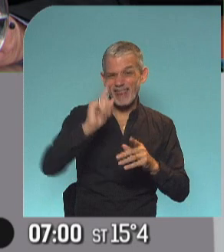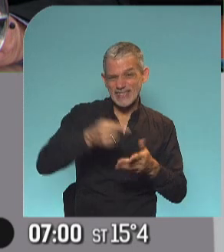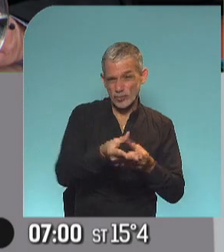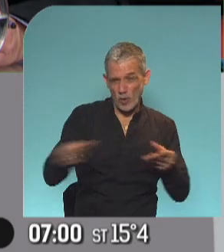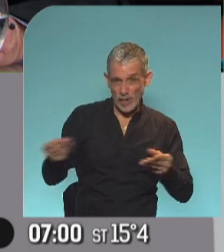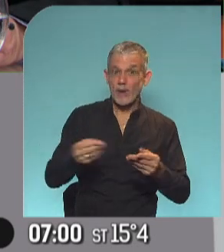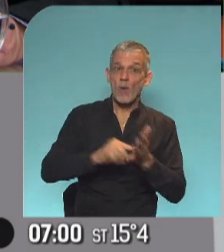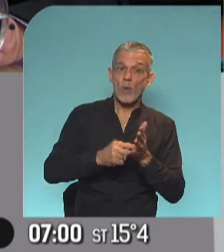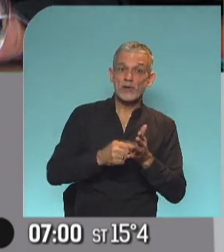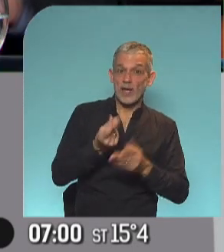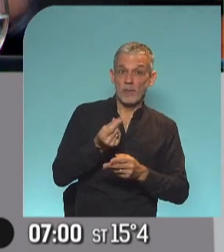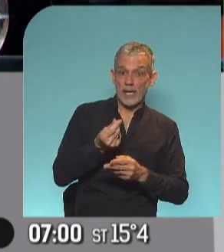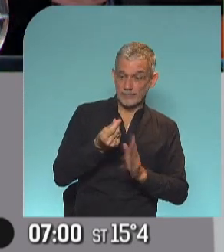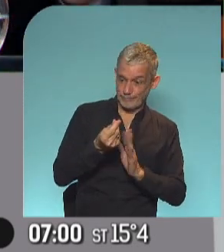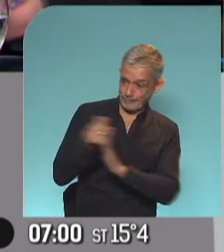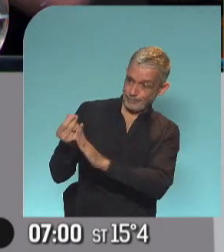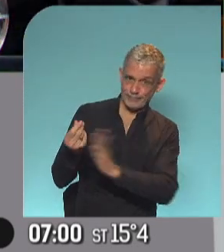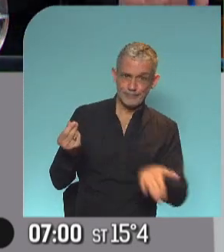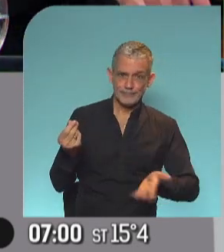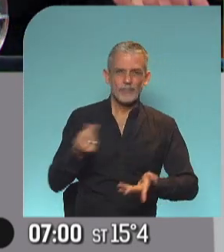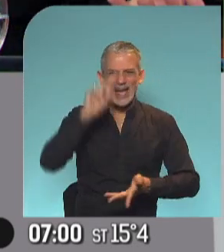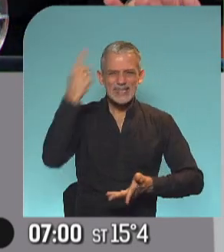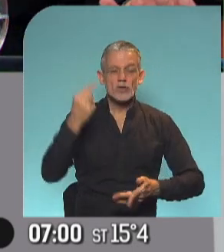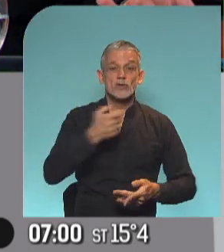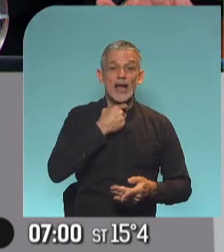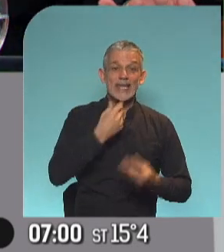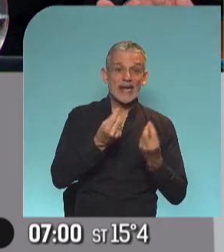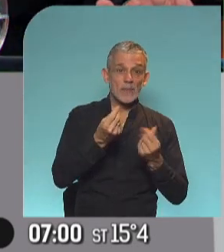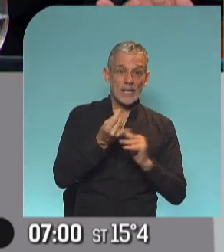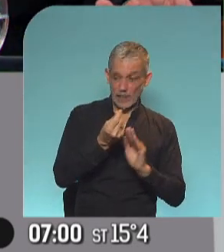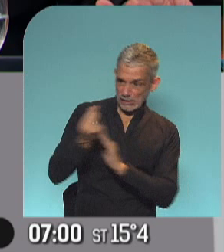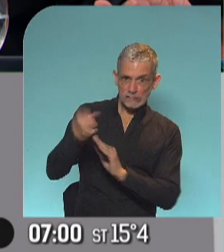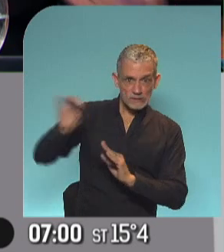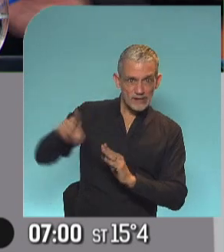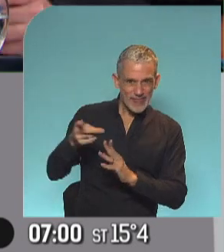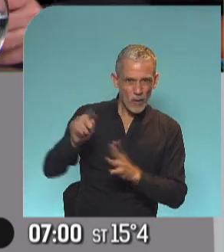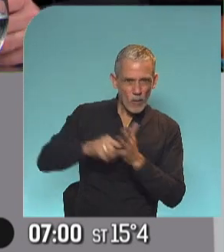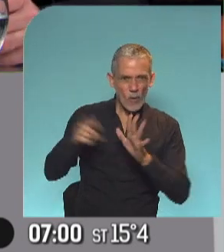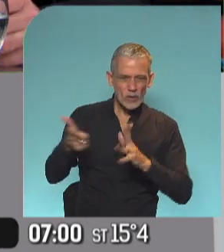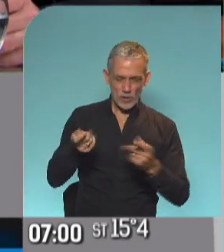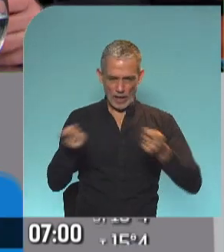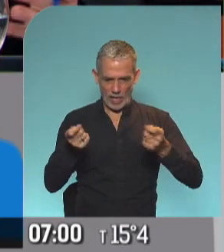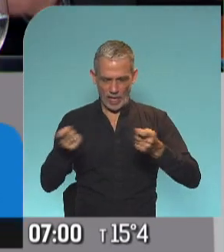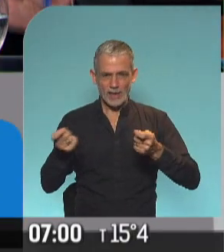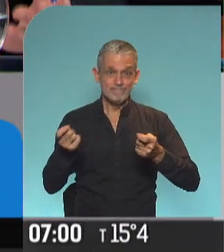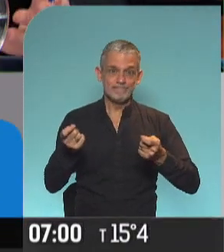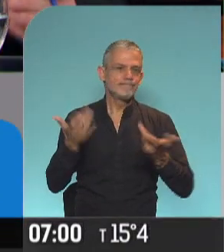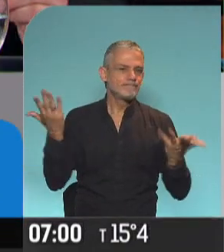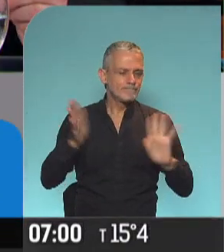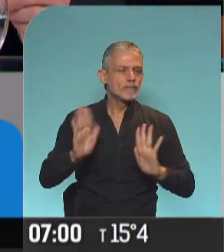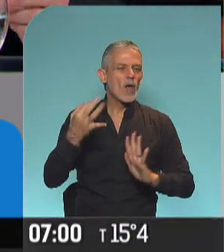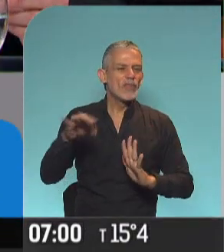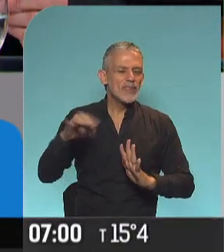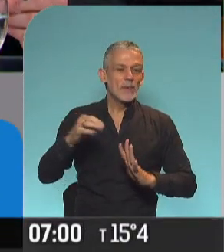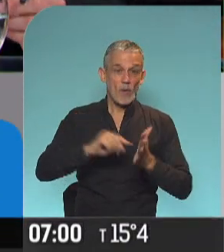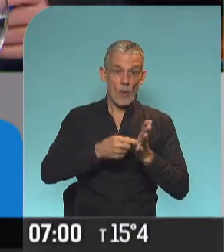esos fondos y quiere recuperarlos. Y el Estado Nacional quiere trasladárselos a la provincia de Buenos Aires. ¿Qué es lo que va a pedir, o lo que debería